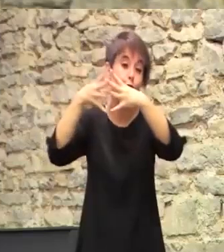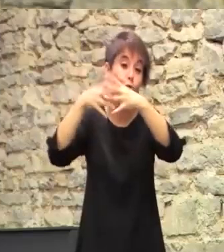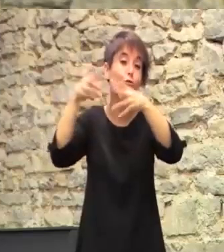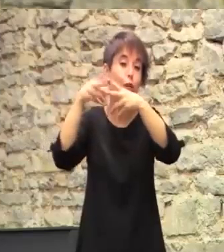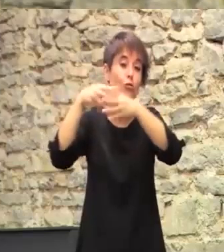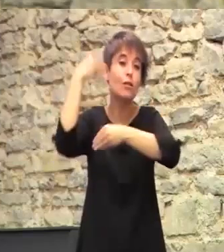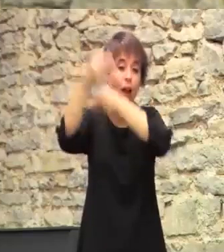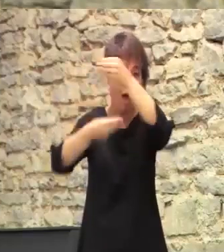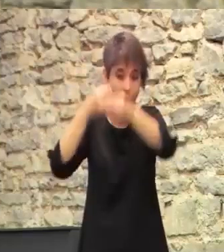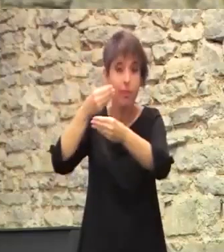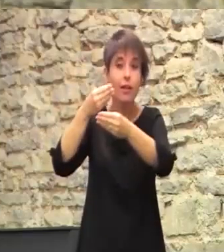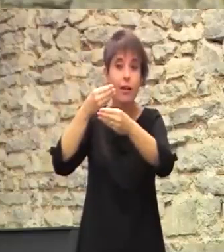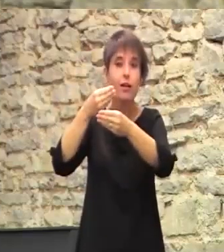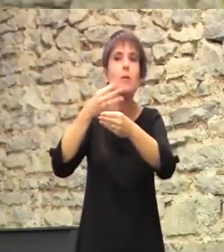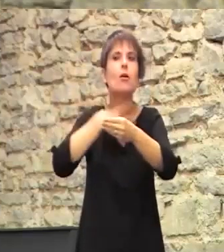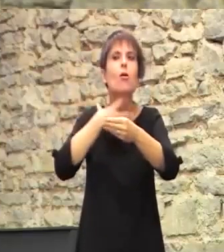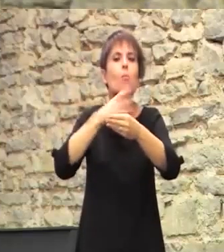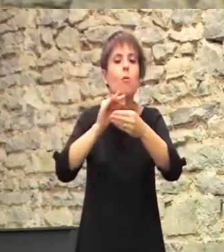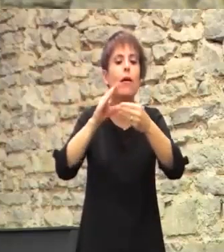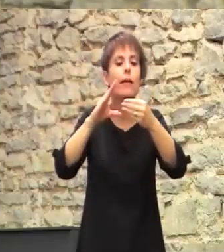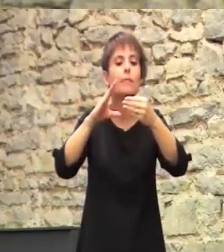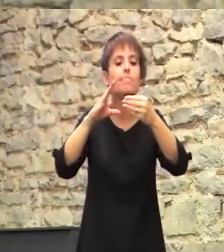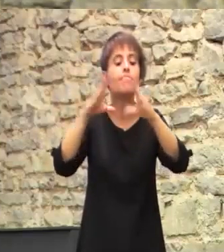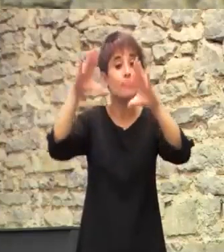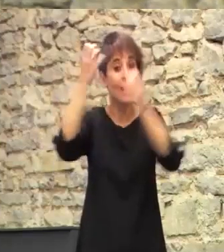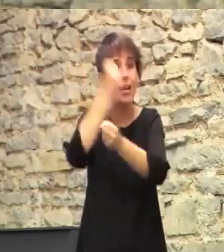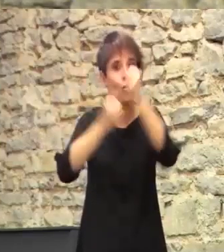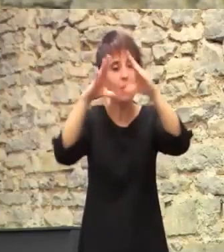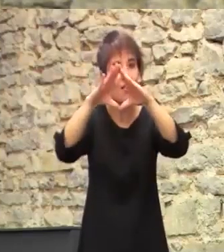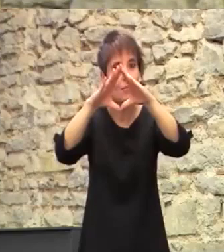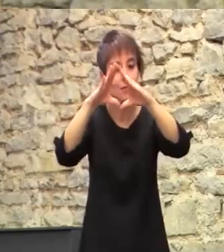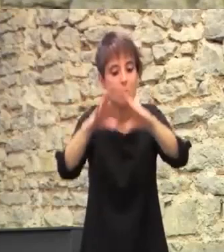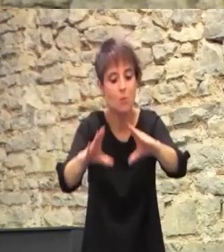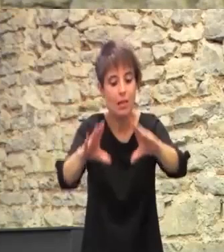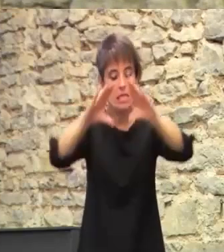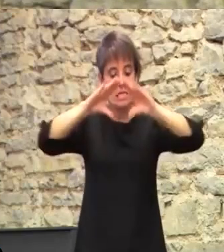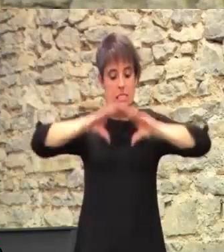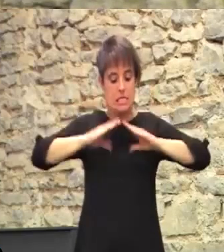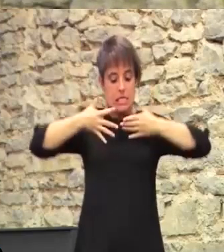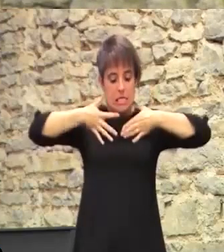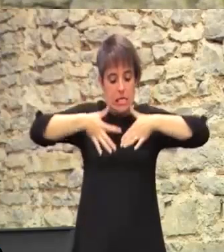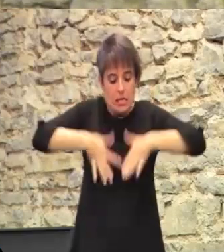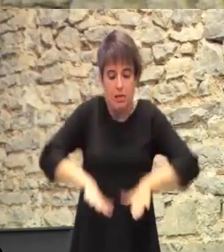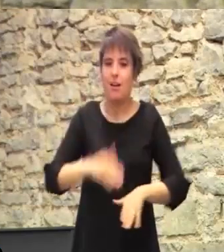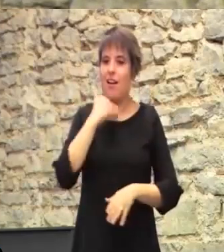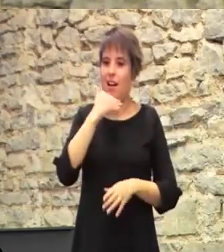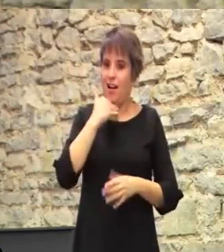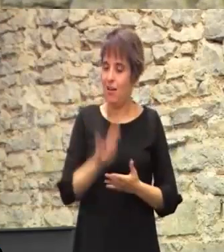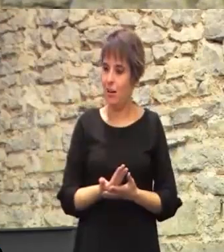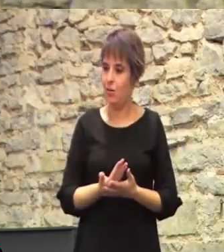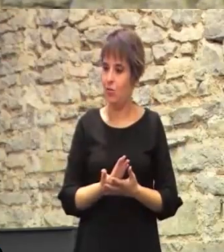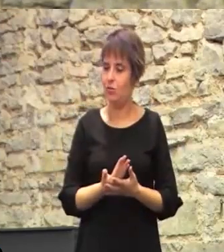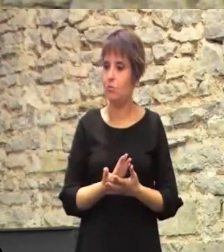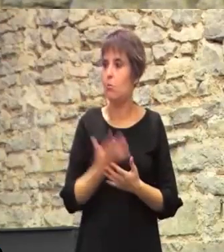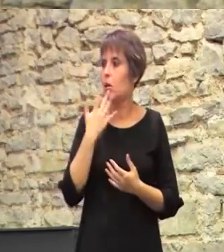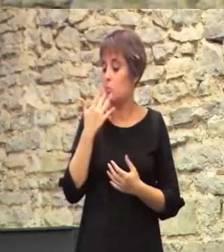sí que yo creo que podríamos llevarla a lo haló a nuestro entorno más cercano es decir qué pasa si yo